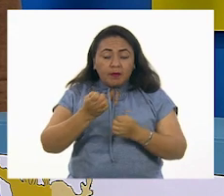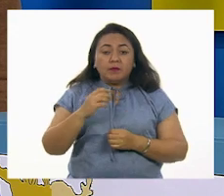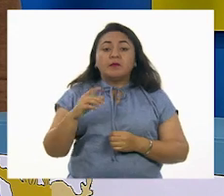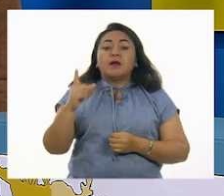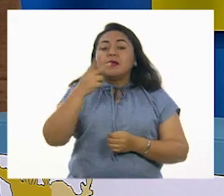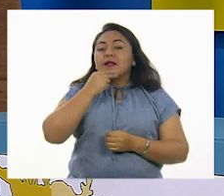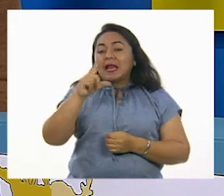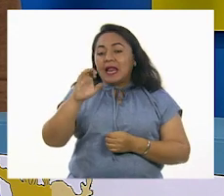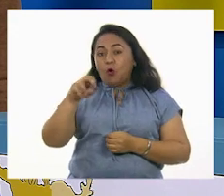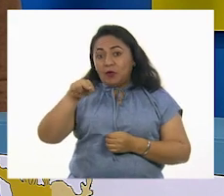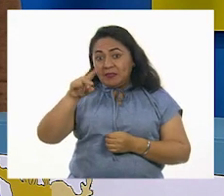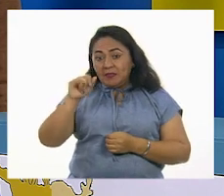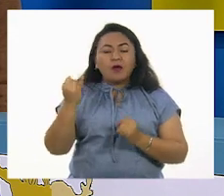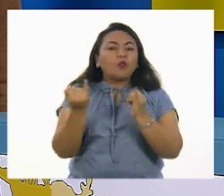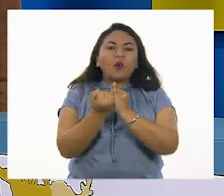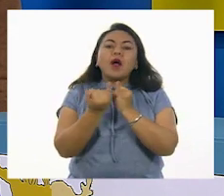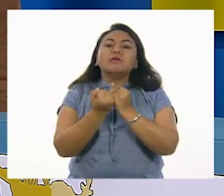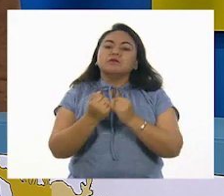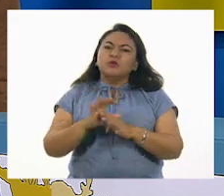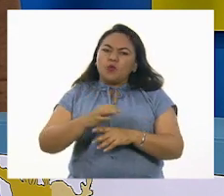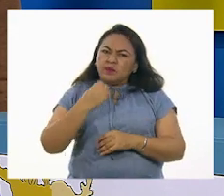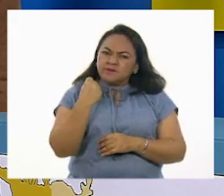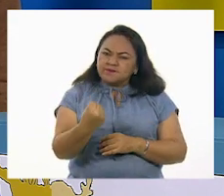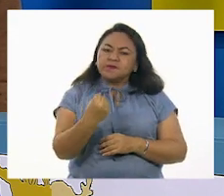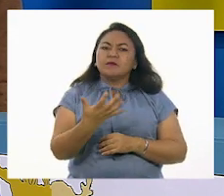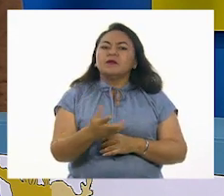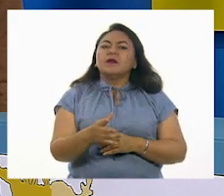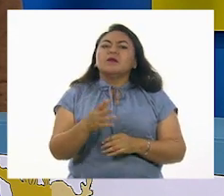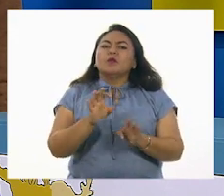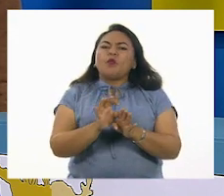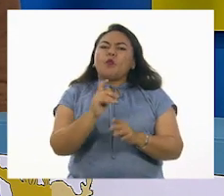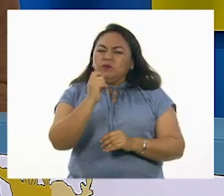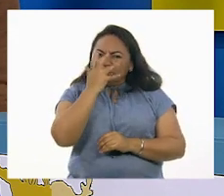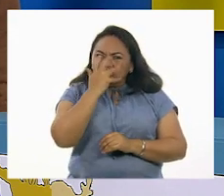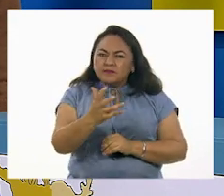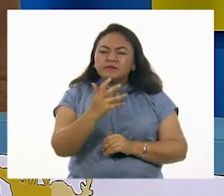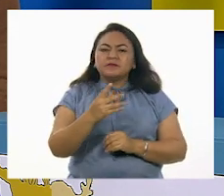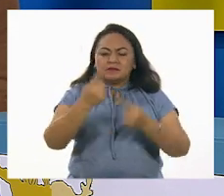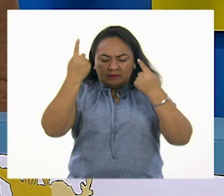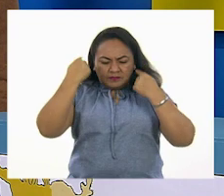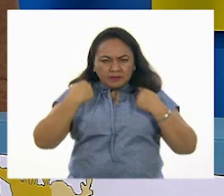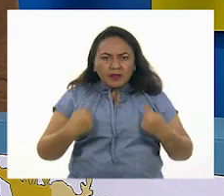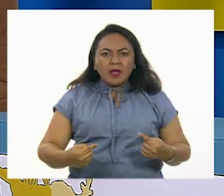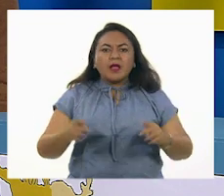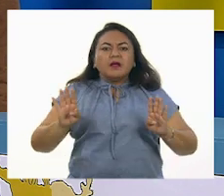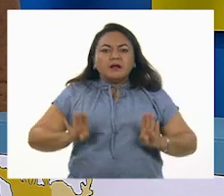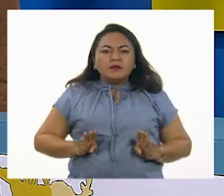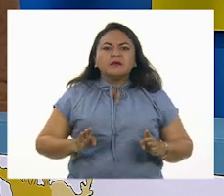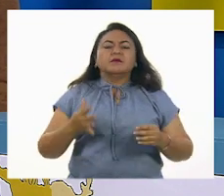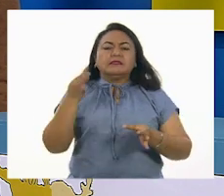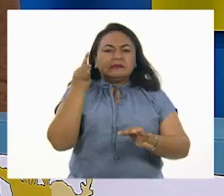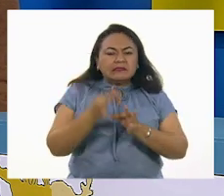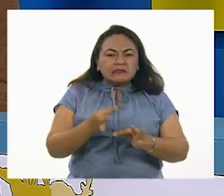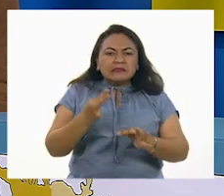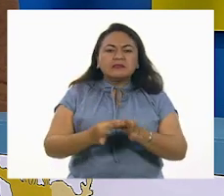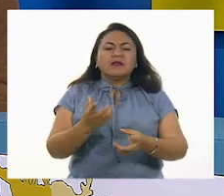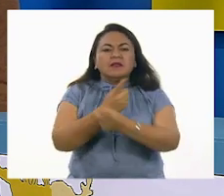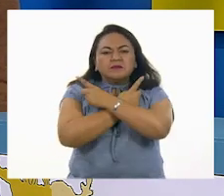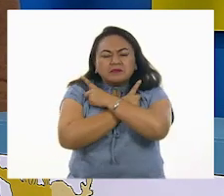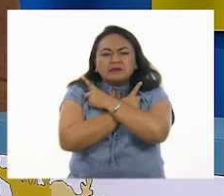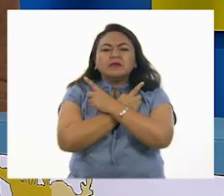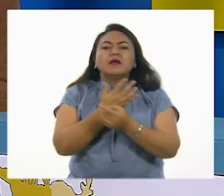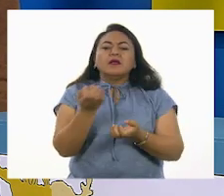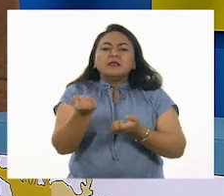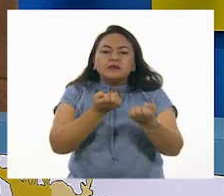ciudadano espartano, le transmitió rigor, disciplina para la práctica del ejercicio físico, hábitos alimenticios sencillos y poco